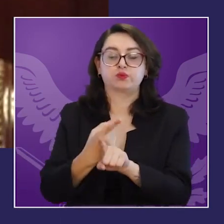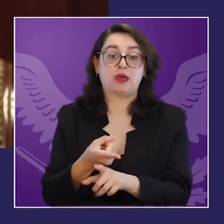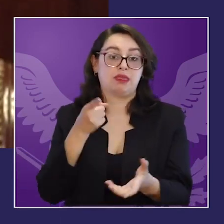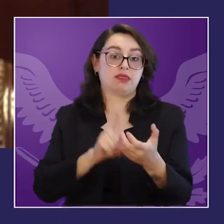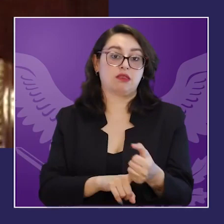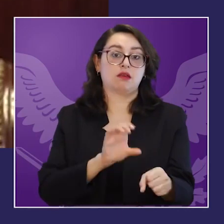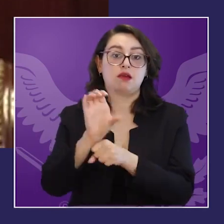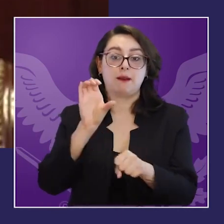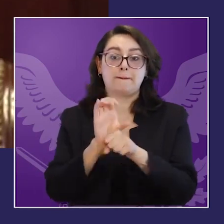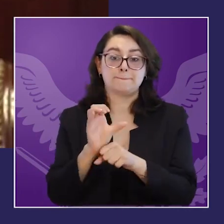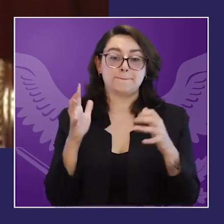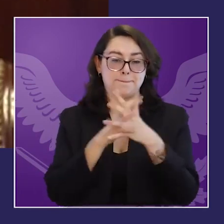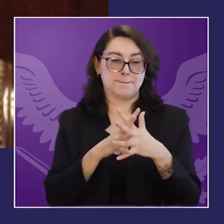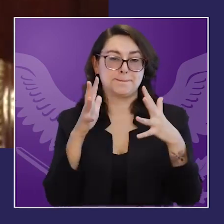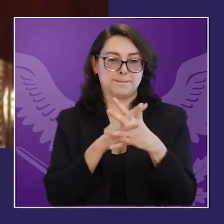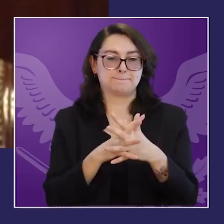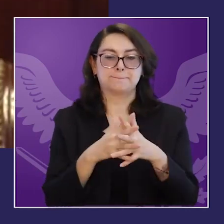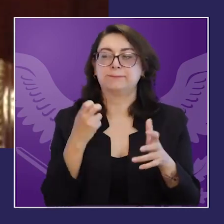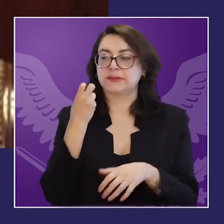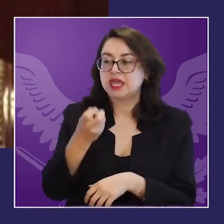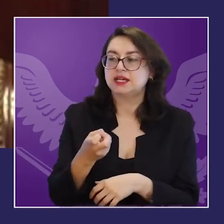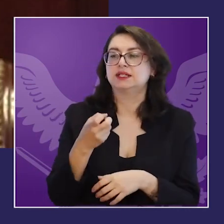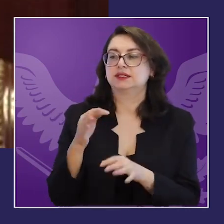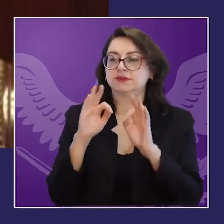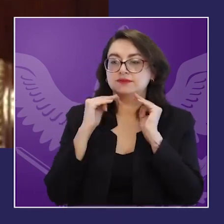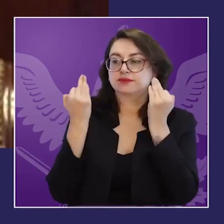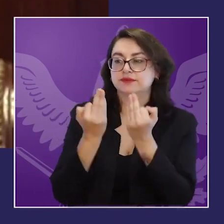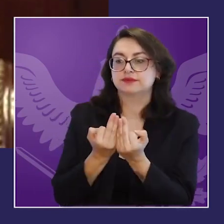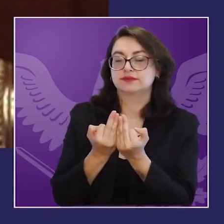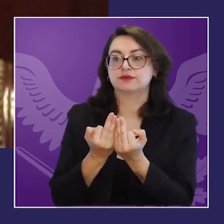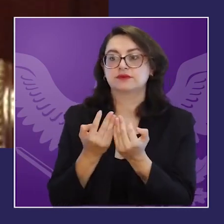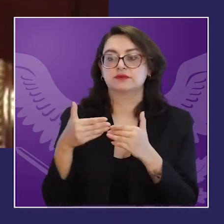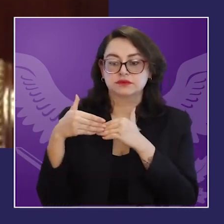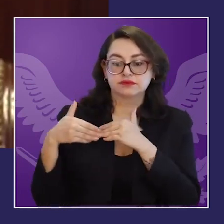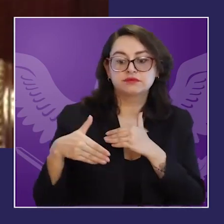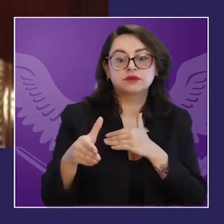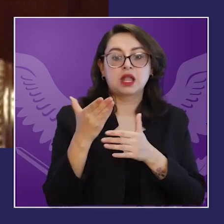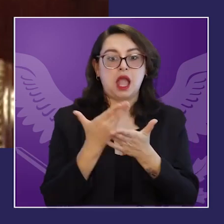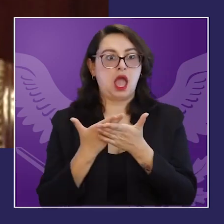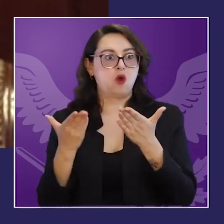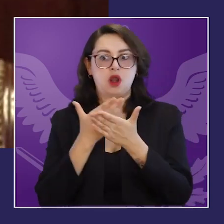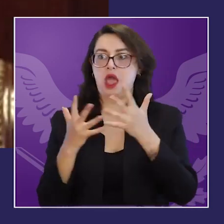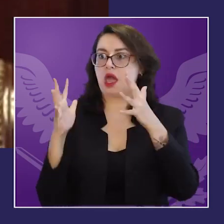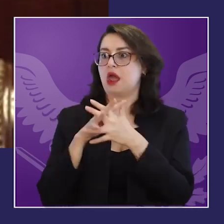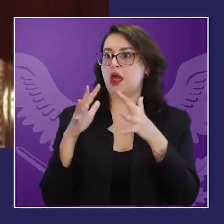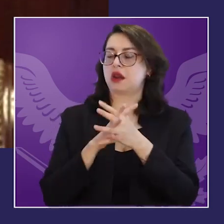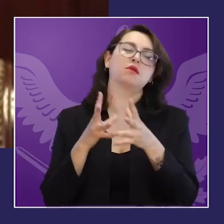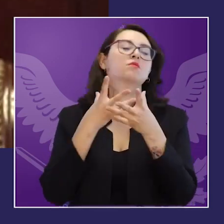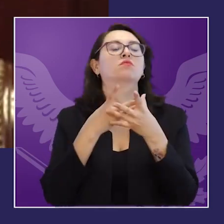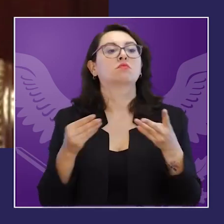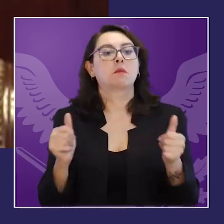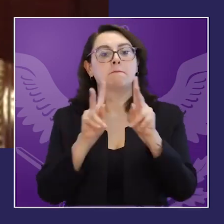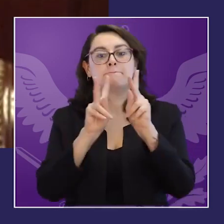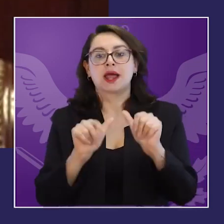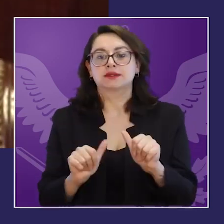modelo transicional tiene que servirnos para los tiempos de paz también. Lo importante de las justicias transicionales es que la